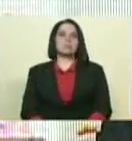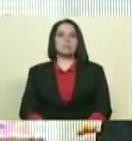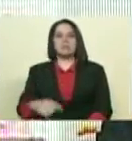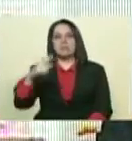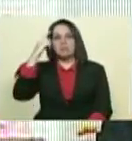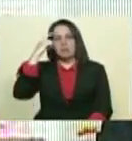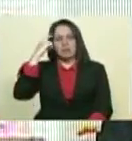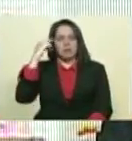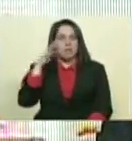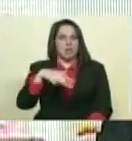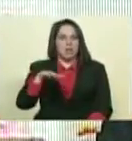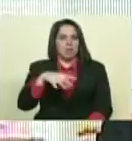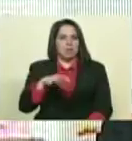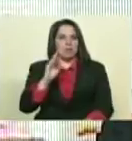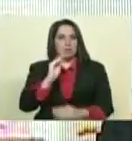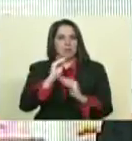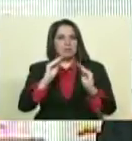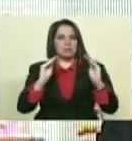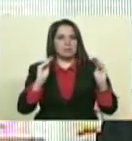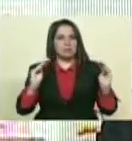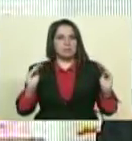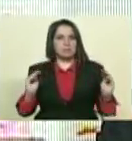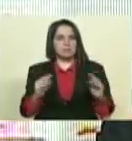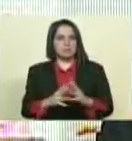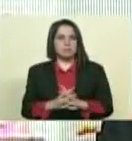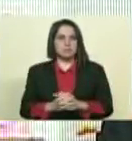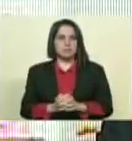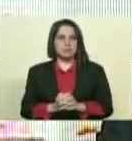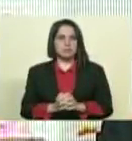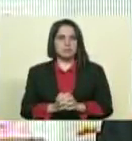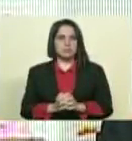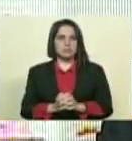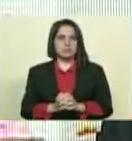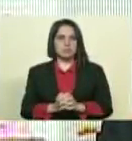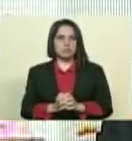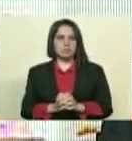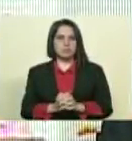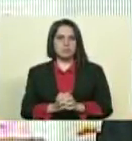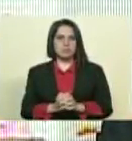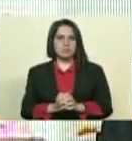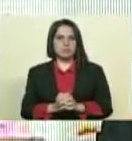avanzado, saber que hemos avanzado parcialmente.